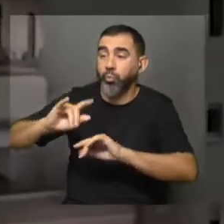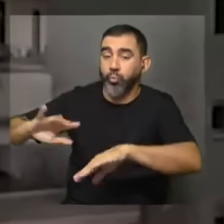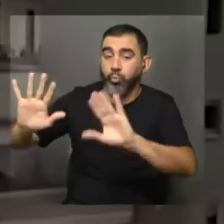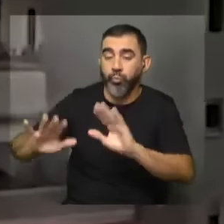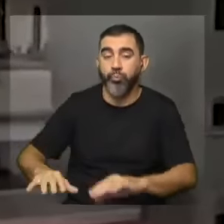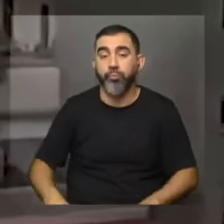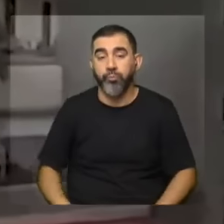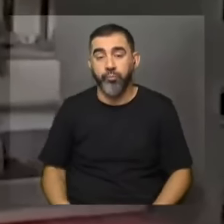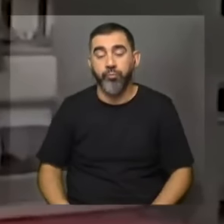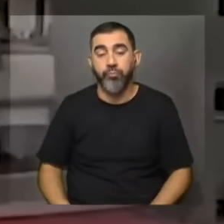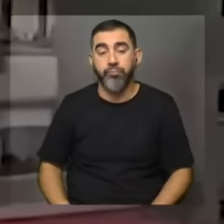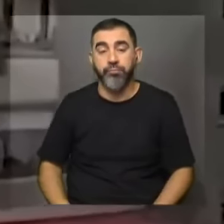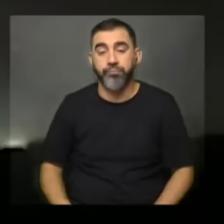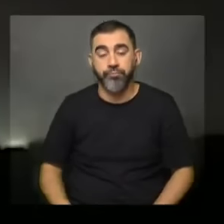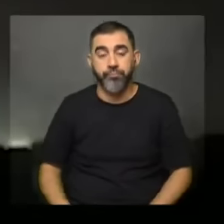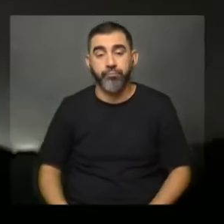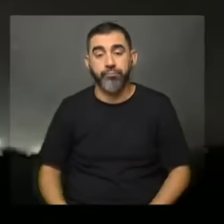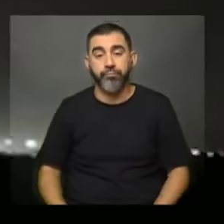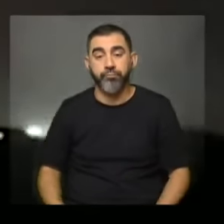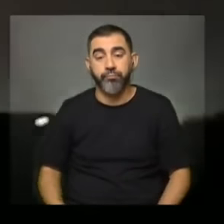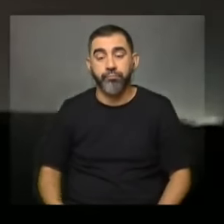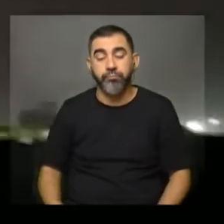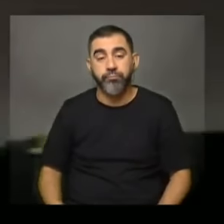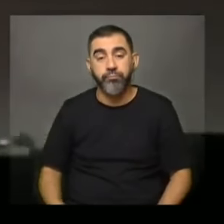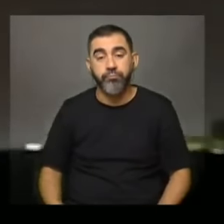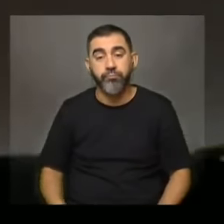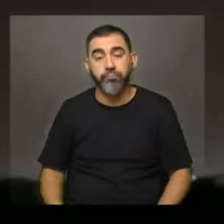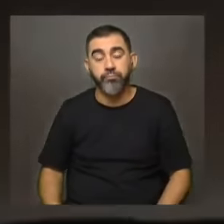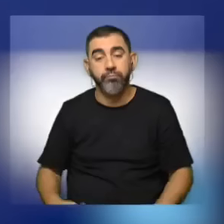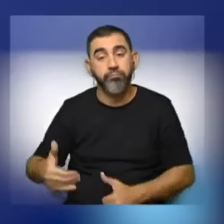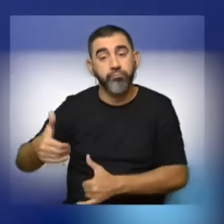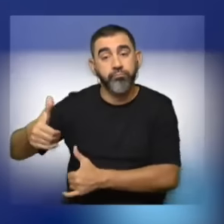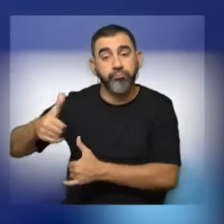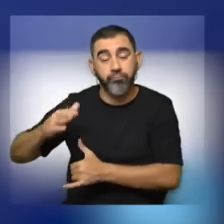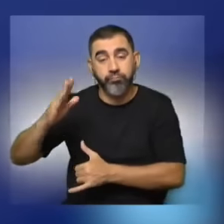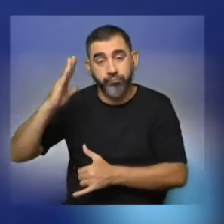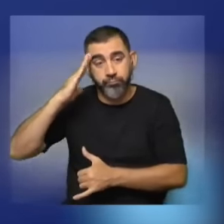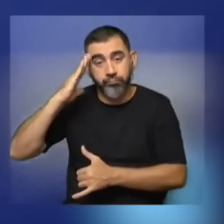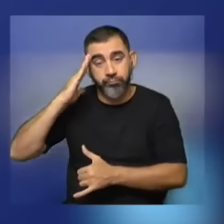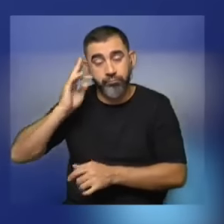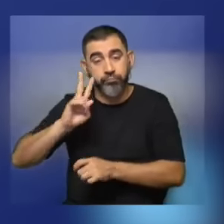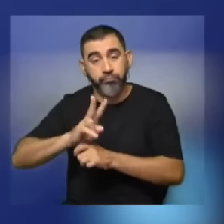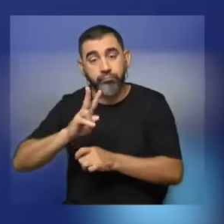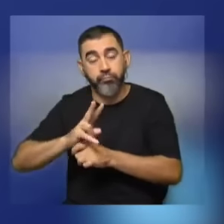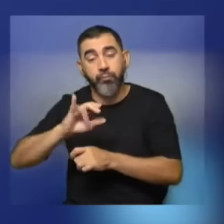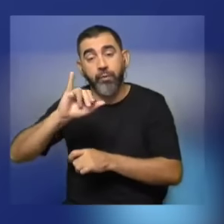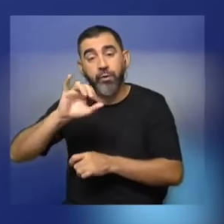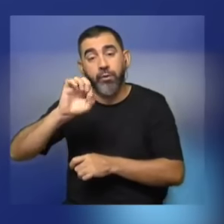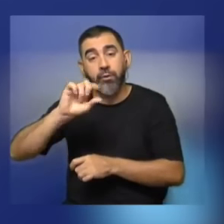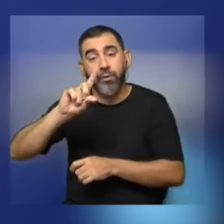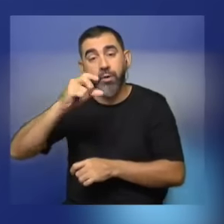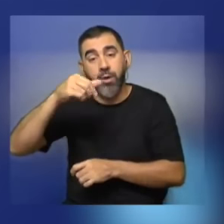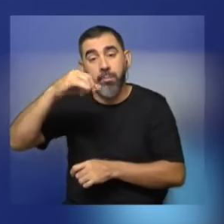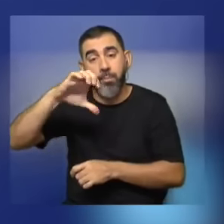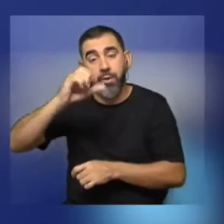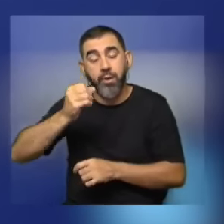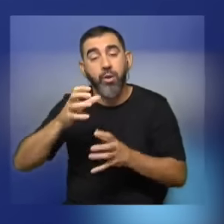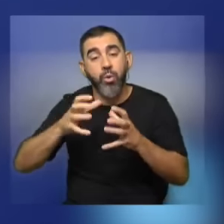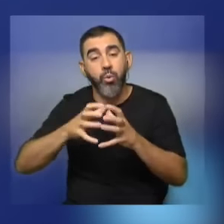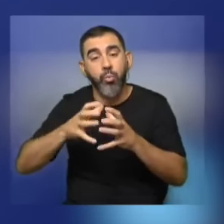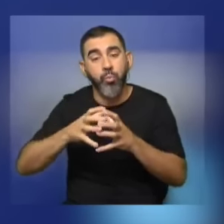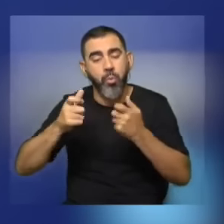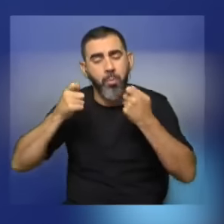basándose en sus propios principios la milicia alnu yaba una de las más prominentes de la resistencia islámica en Irak una organización que agrupa